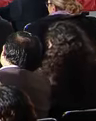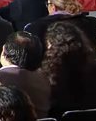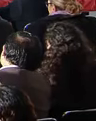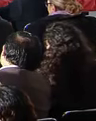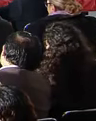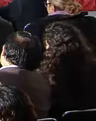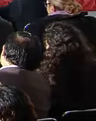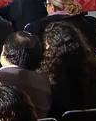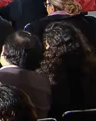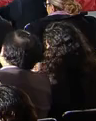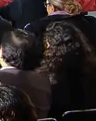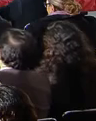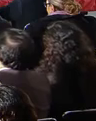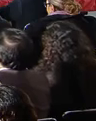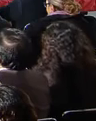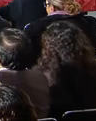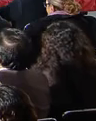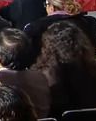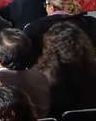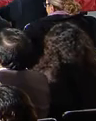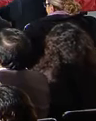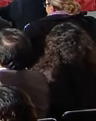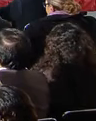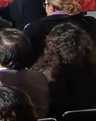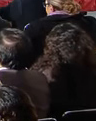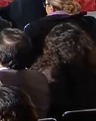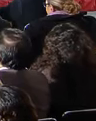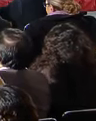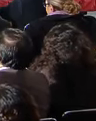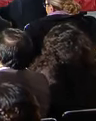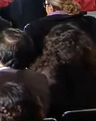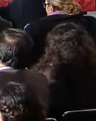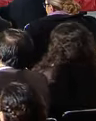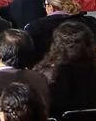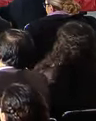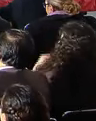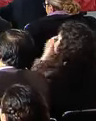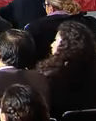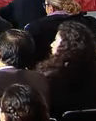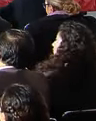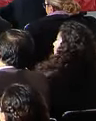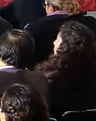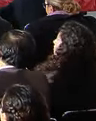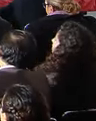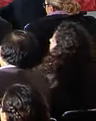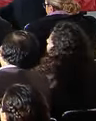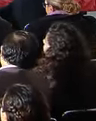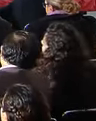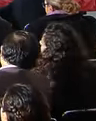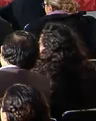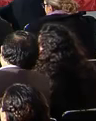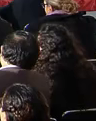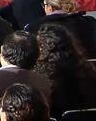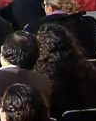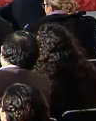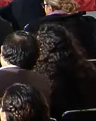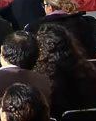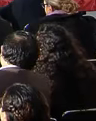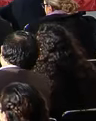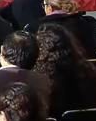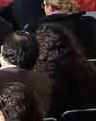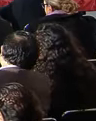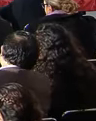dicen que no debe de hacerse el Tren Maya. A ver, que levanten la mano los que consideren que sí se debe de